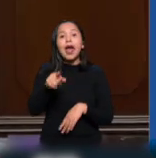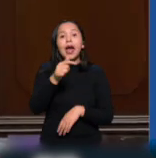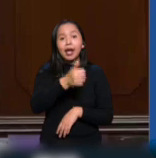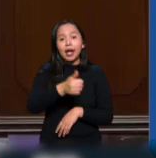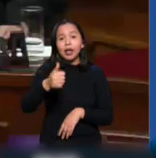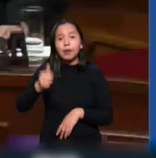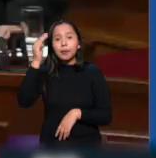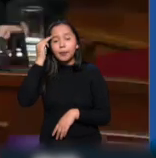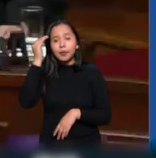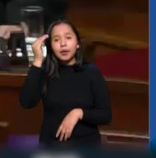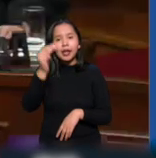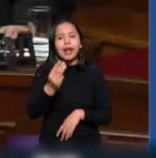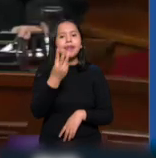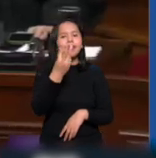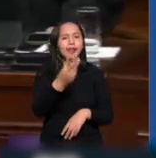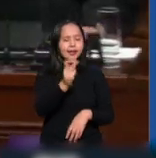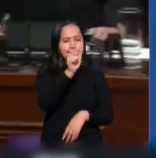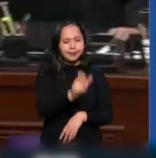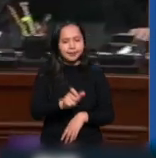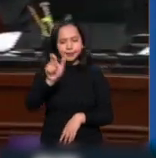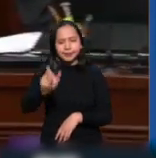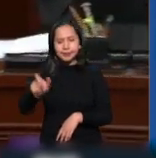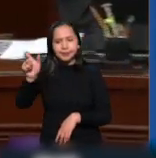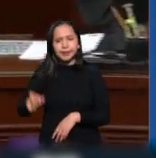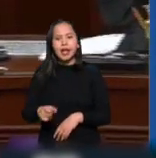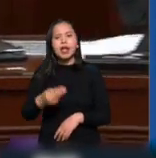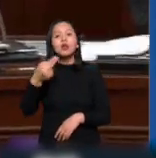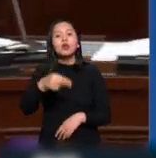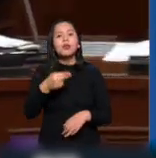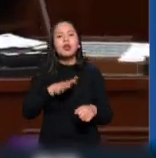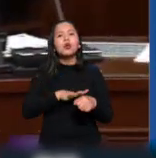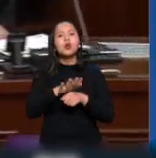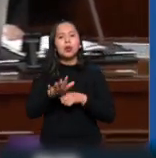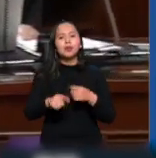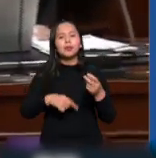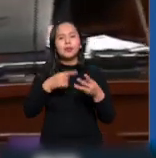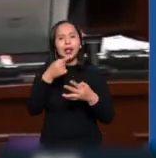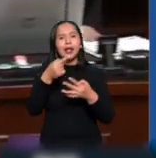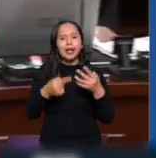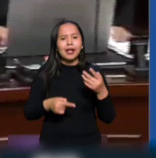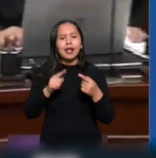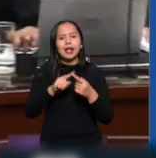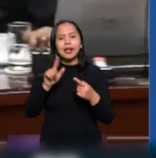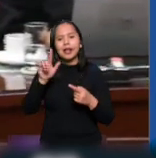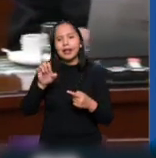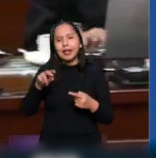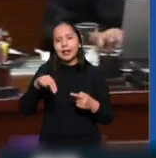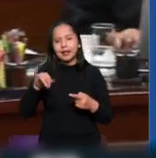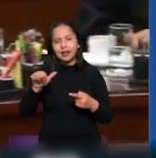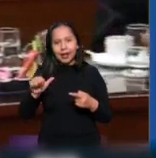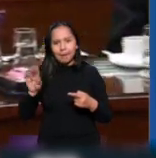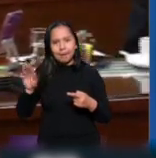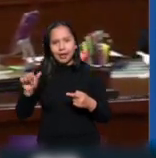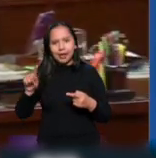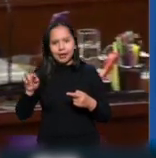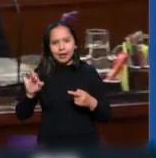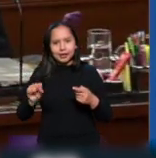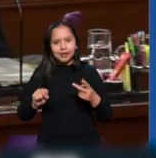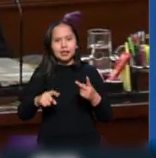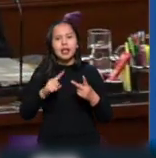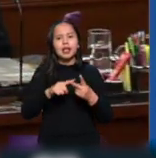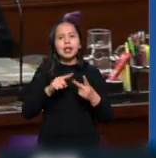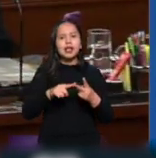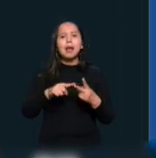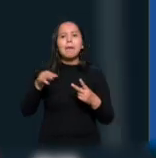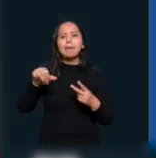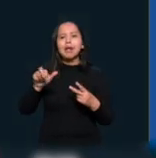ministro presente a 3 perfiles. De los nombres que destacaron se encuentran los postulados por la ministra Lenia Batres, que serían María Estela Ríos